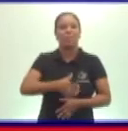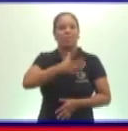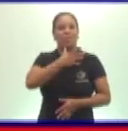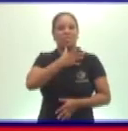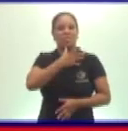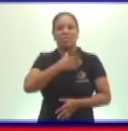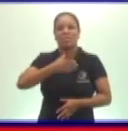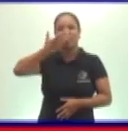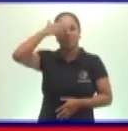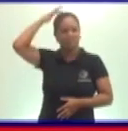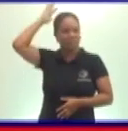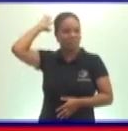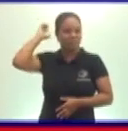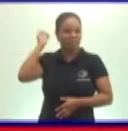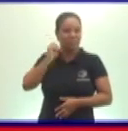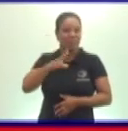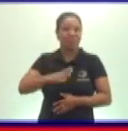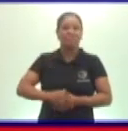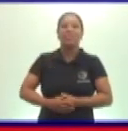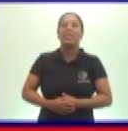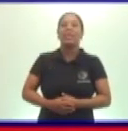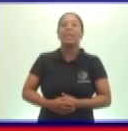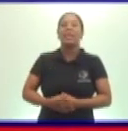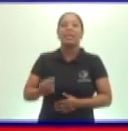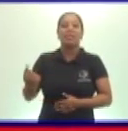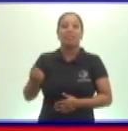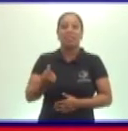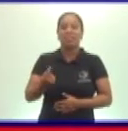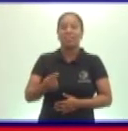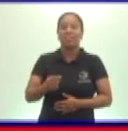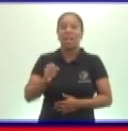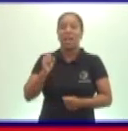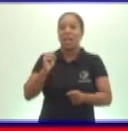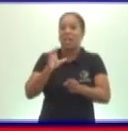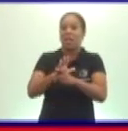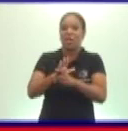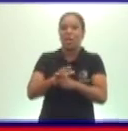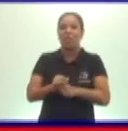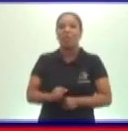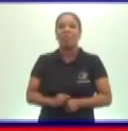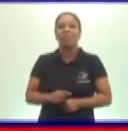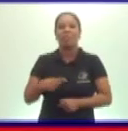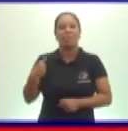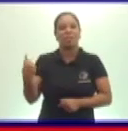Miguel Díaz-Canel Bermúdez, que remite al origen de nuestra